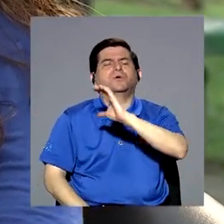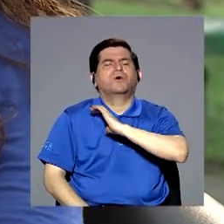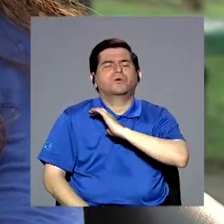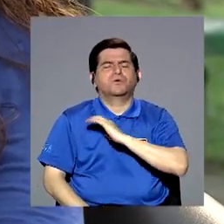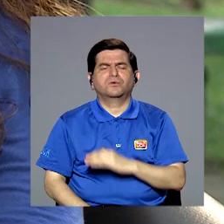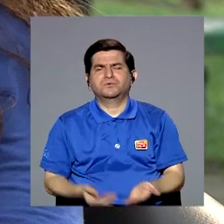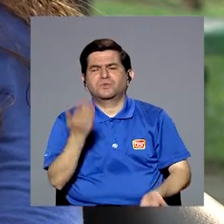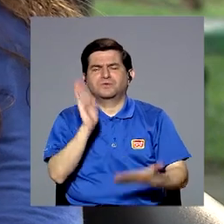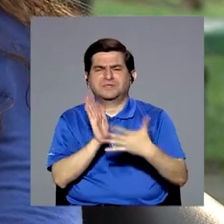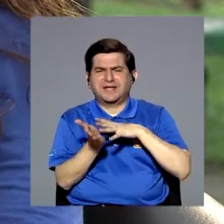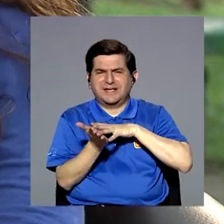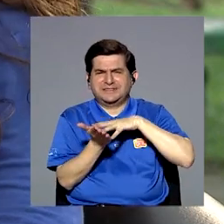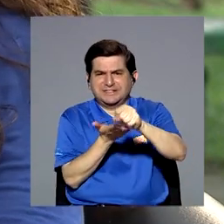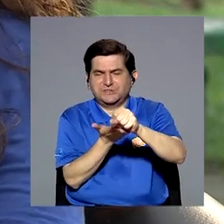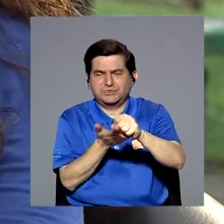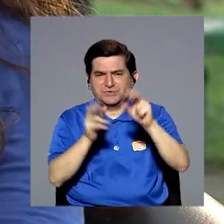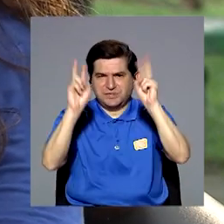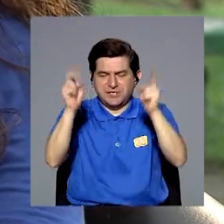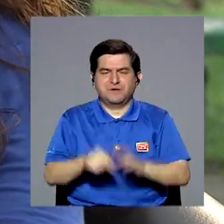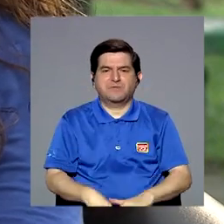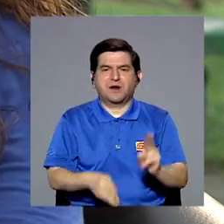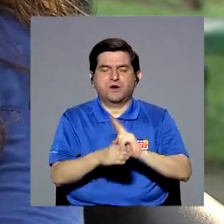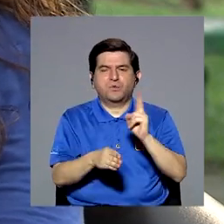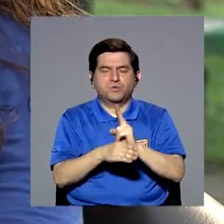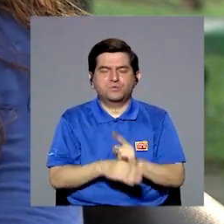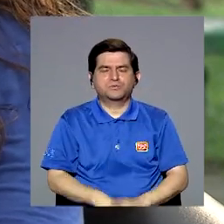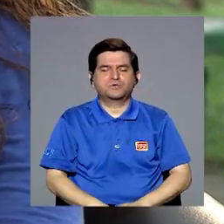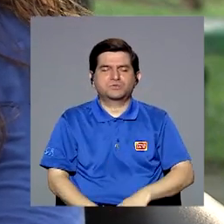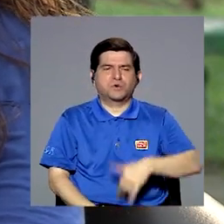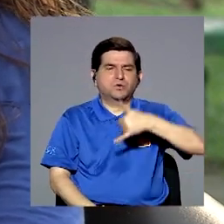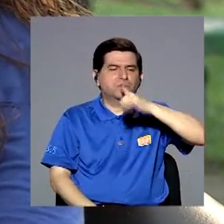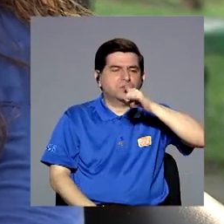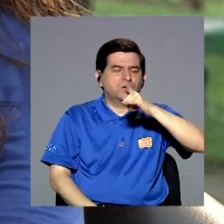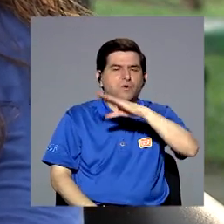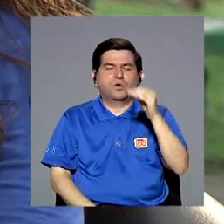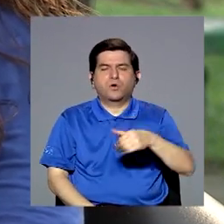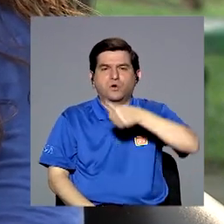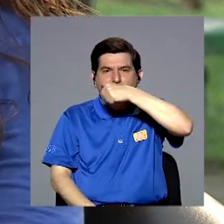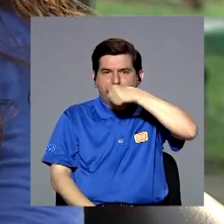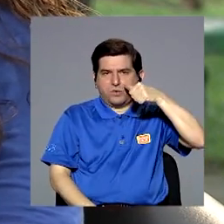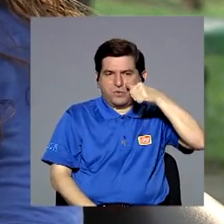comportamientos que nos vayan a destruir, como es el consumo de alcohol, de drogas,